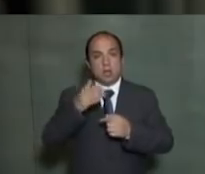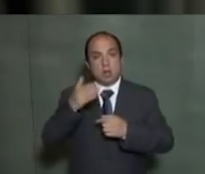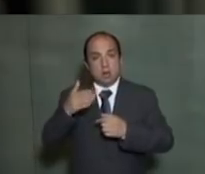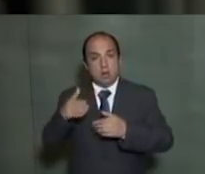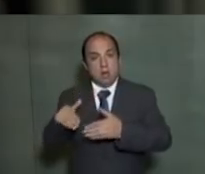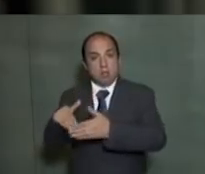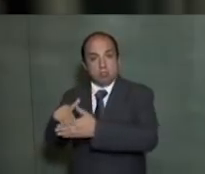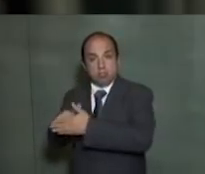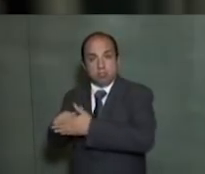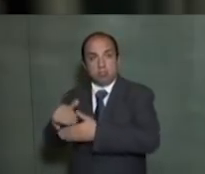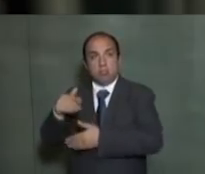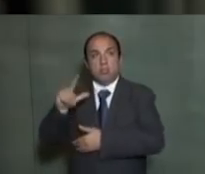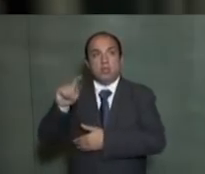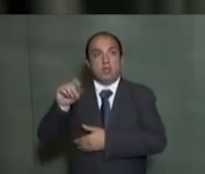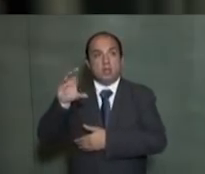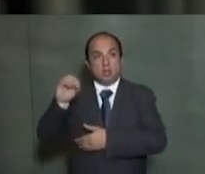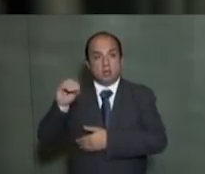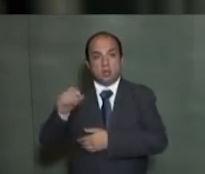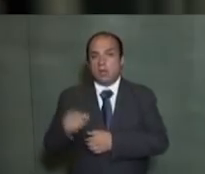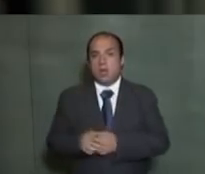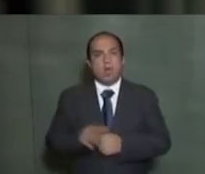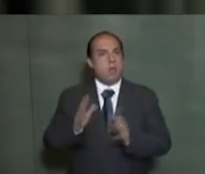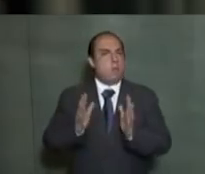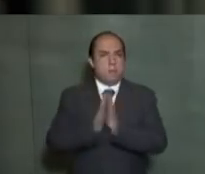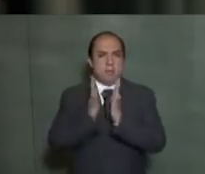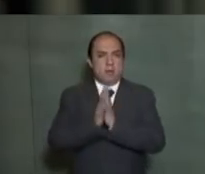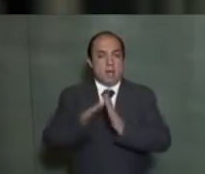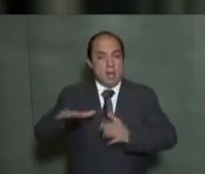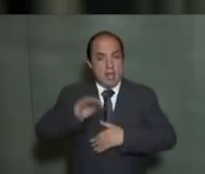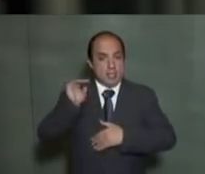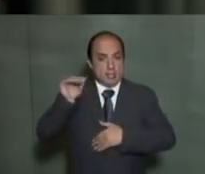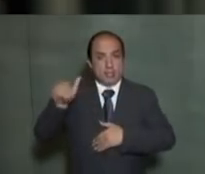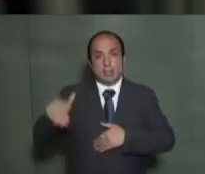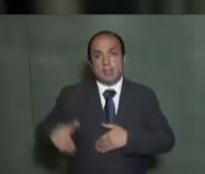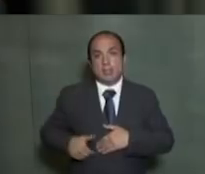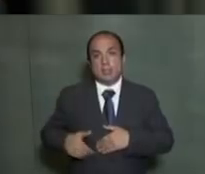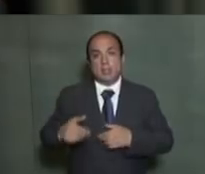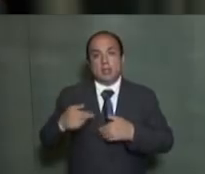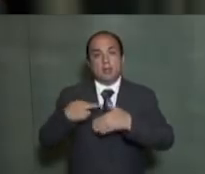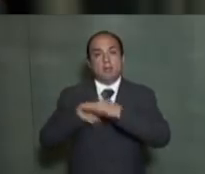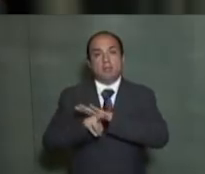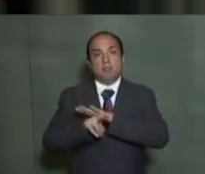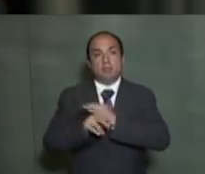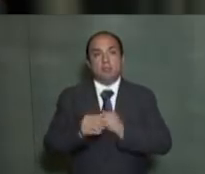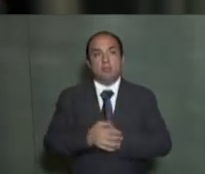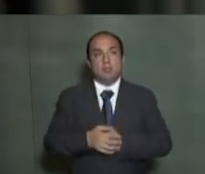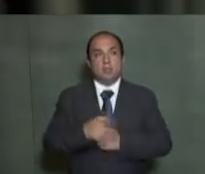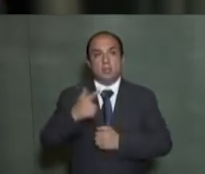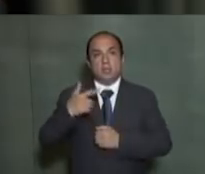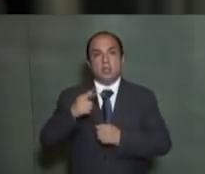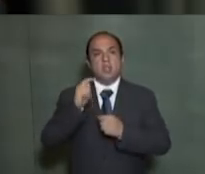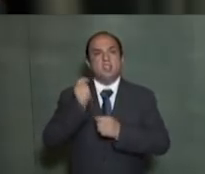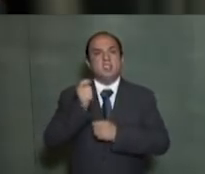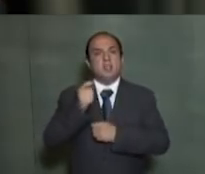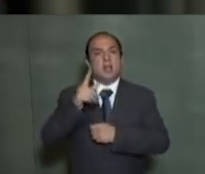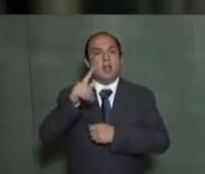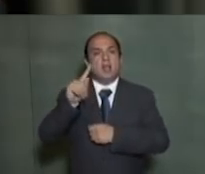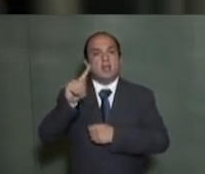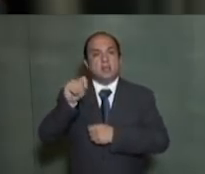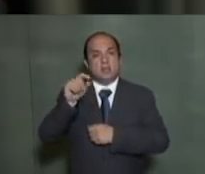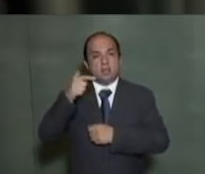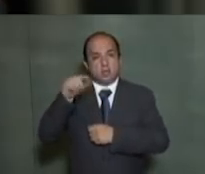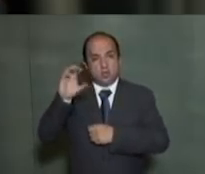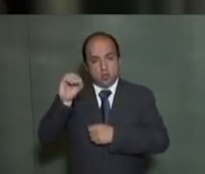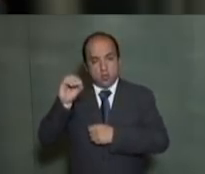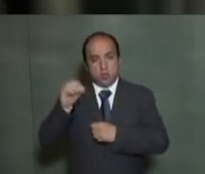intervenir en la zona 0, justamente en el tramo colapsado que se encuentra entre las estaciones Tezonco y Olivos. Entonces, a partir de